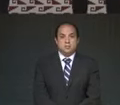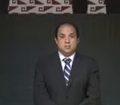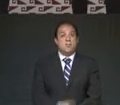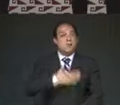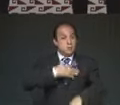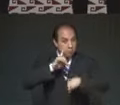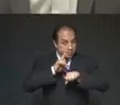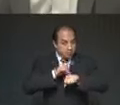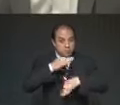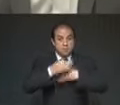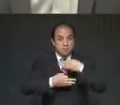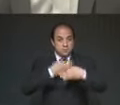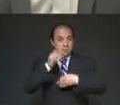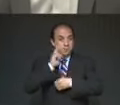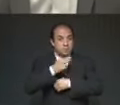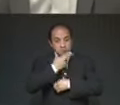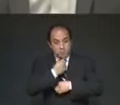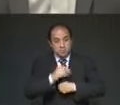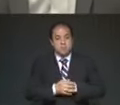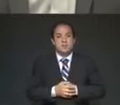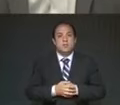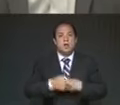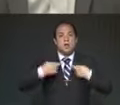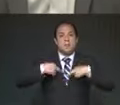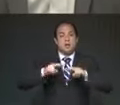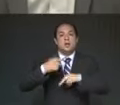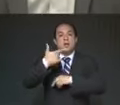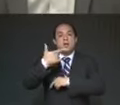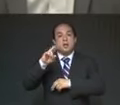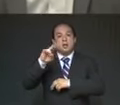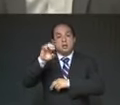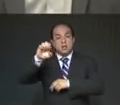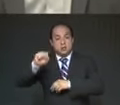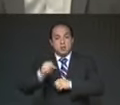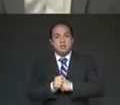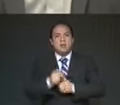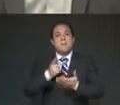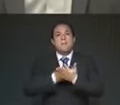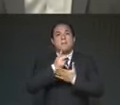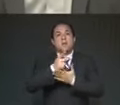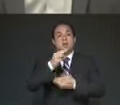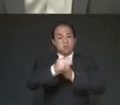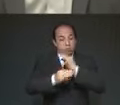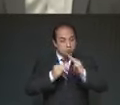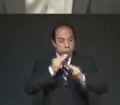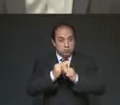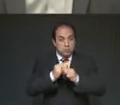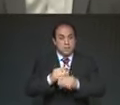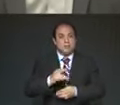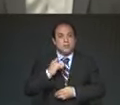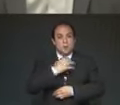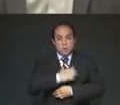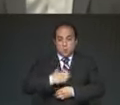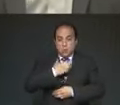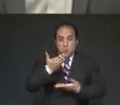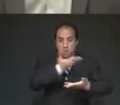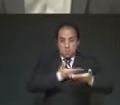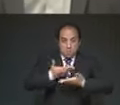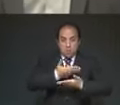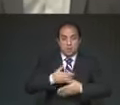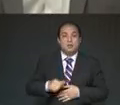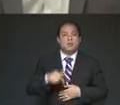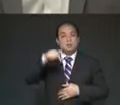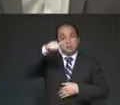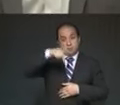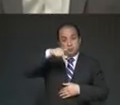Muy buenos días a todos. En nombre de Guinness World Records, estamos muy contentos de compartir este espacio con todos ustedes para